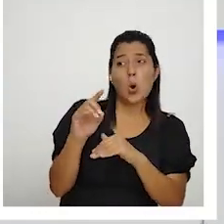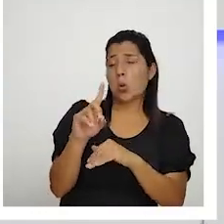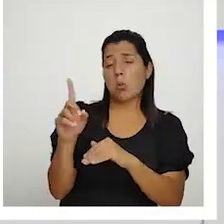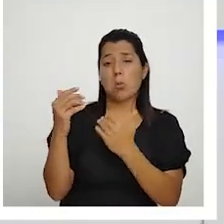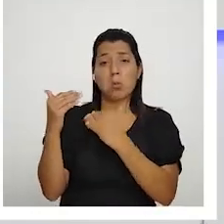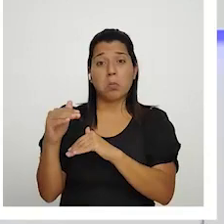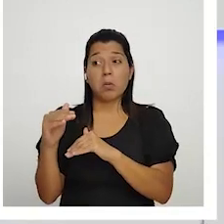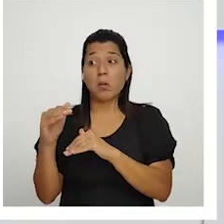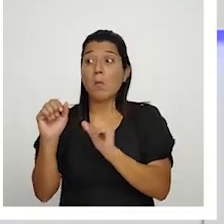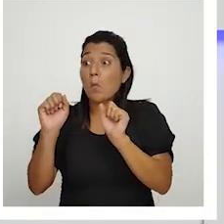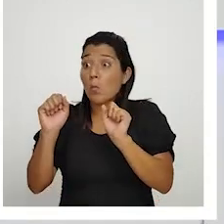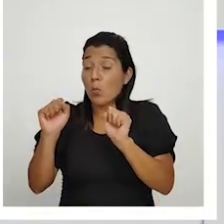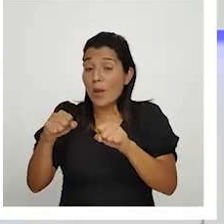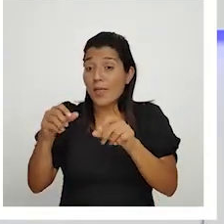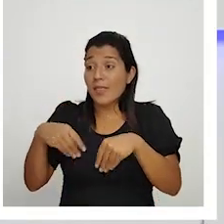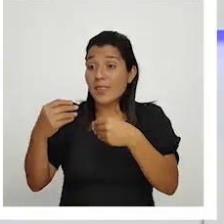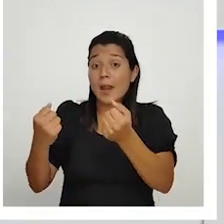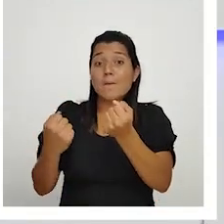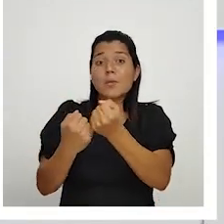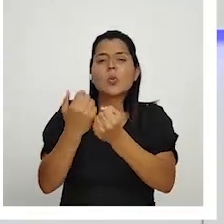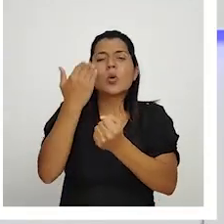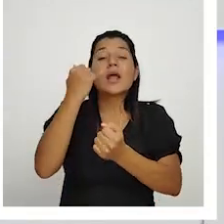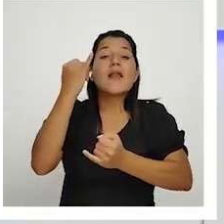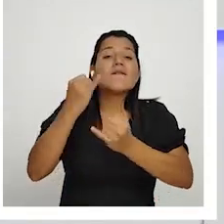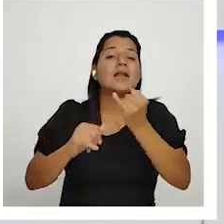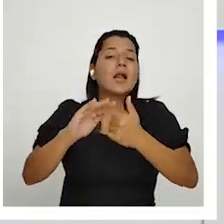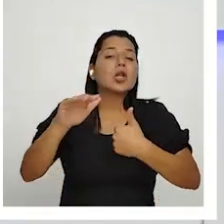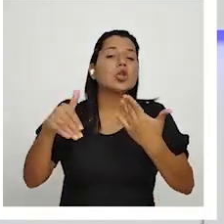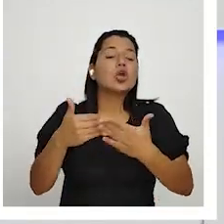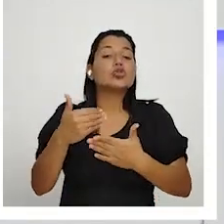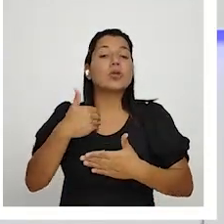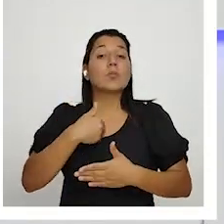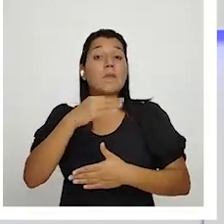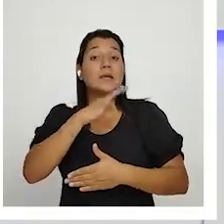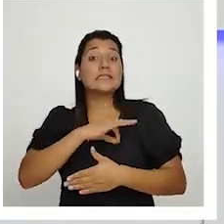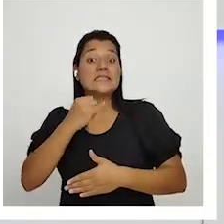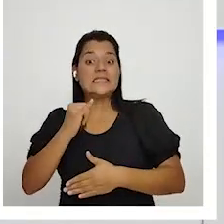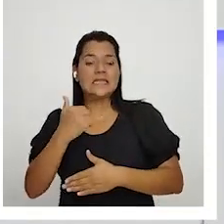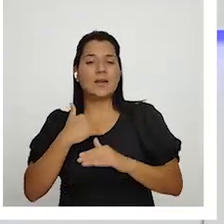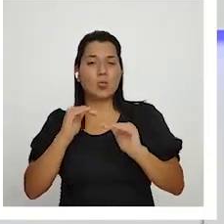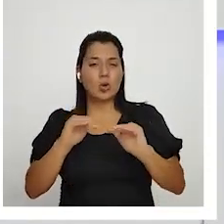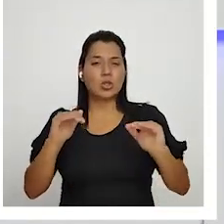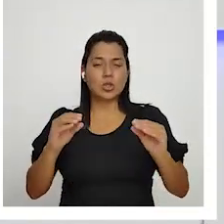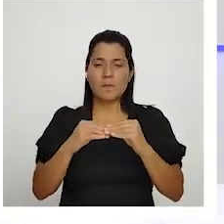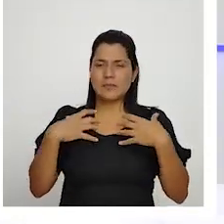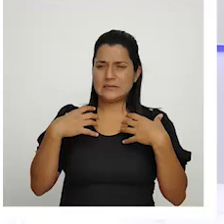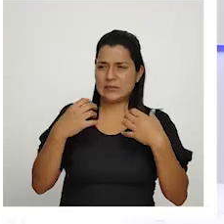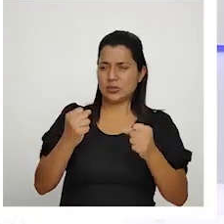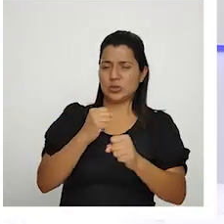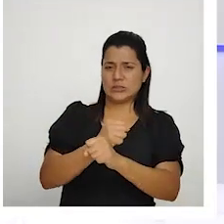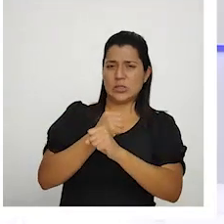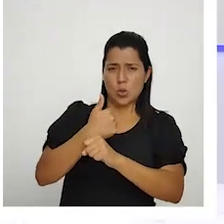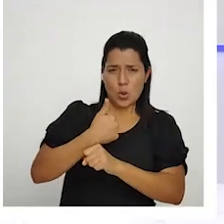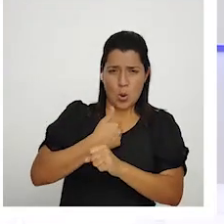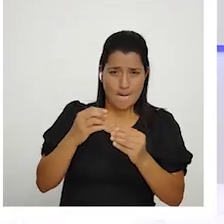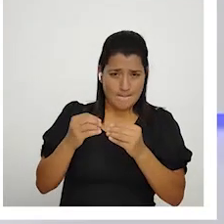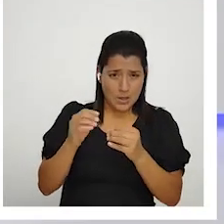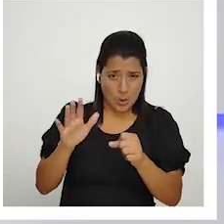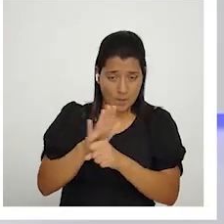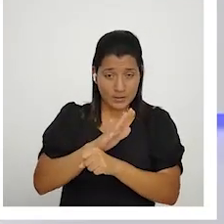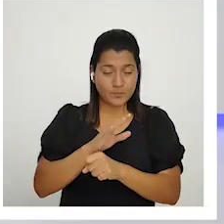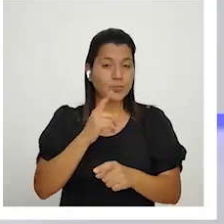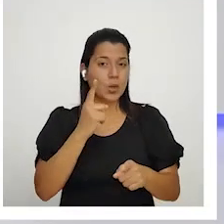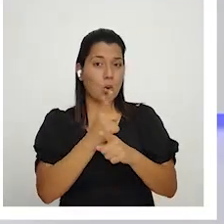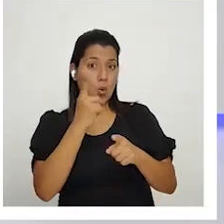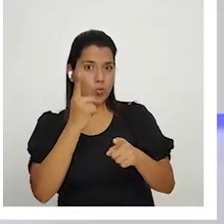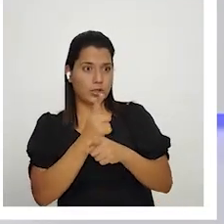niños más saludables, más seguros de sí mismos, más completos. Exactamente. Hoy tenemos esta evidencia, ¿verdad?, de que los primeros años de